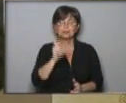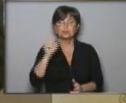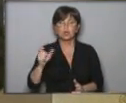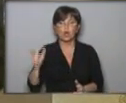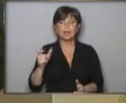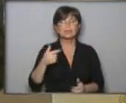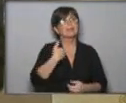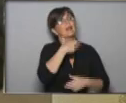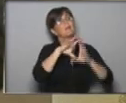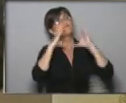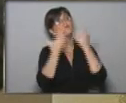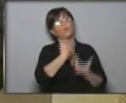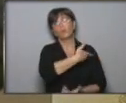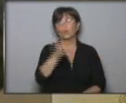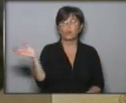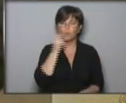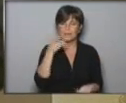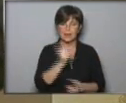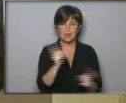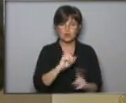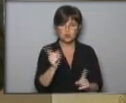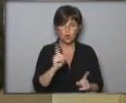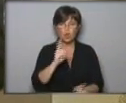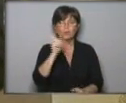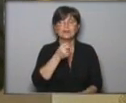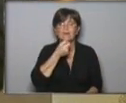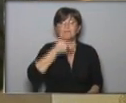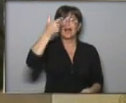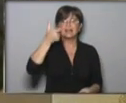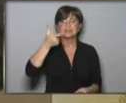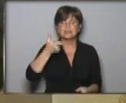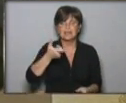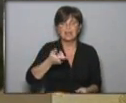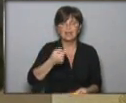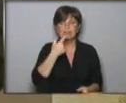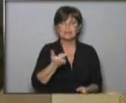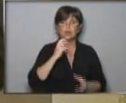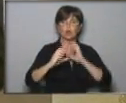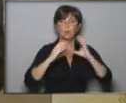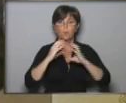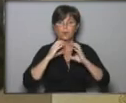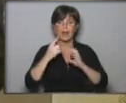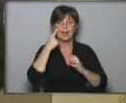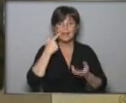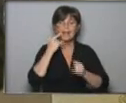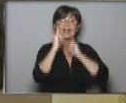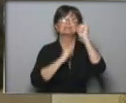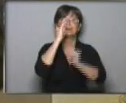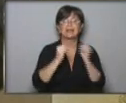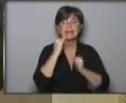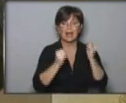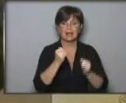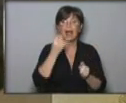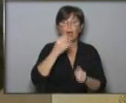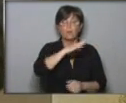llamarse mundanas, y precisamente por esto no es fácil interpretarlos y comunicarlos a un público vasto